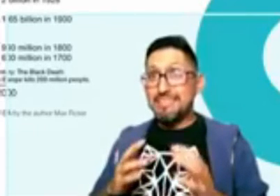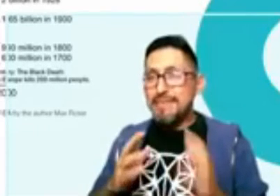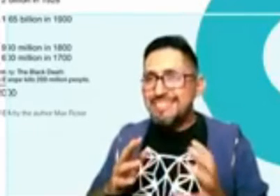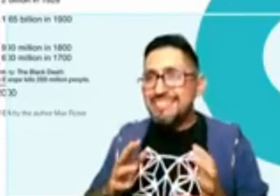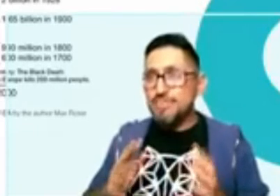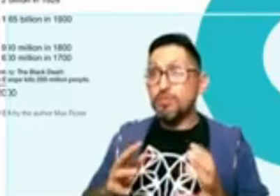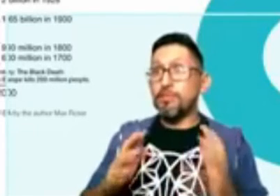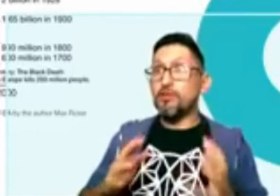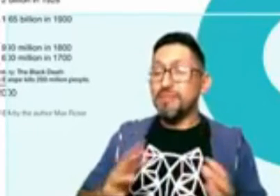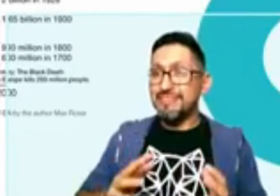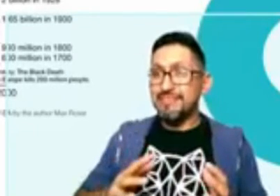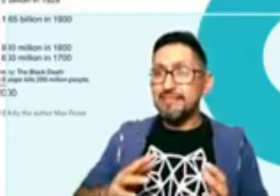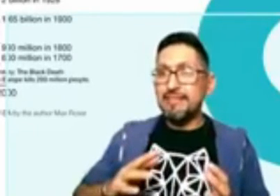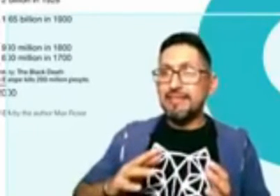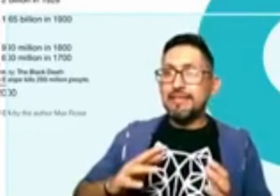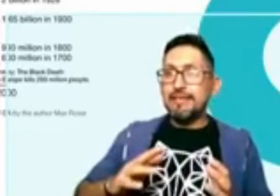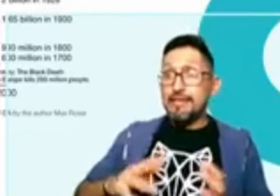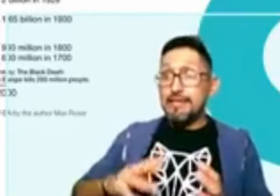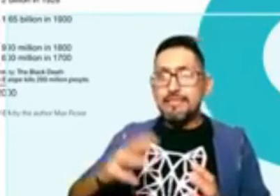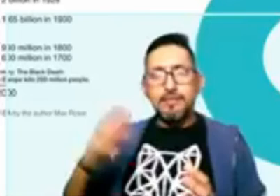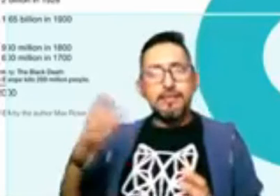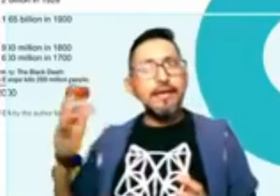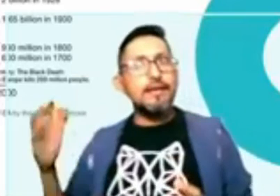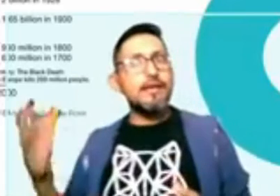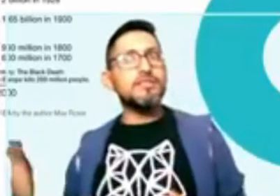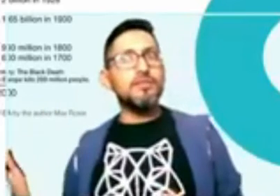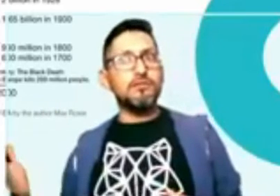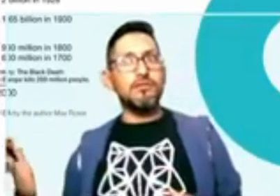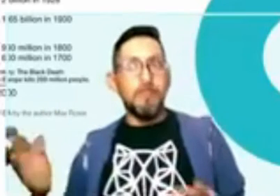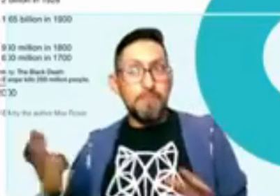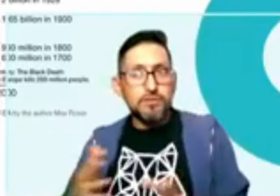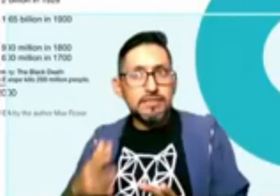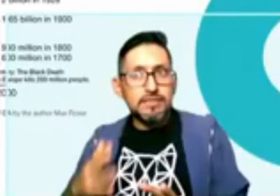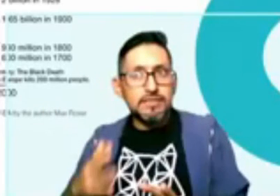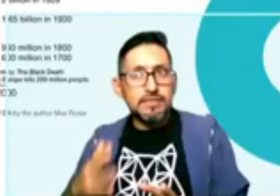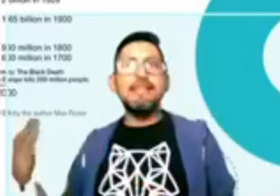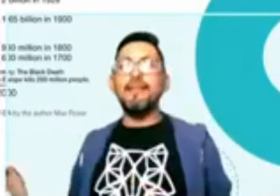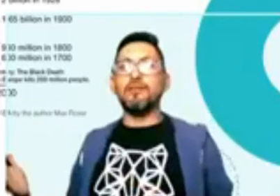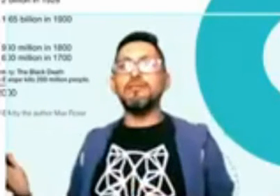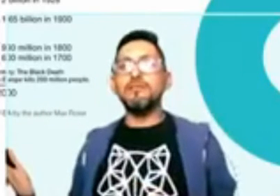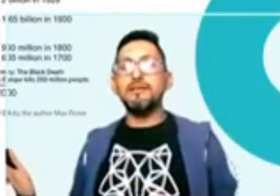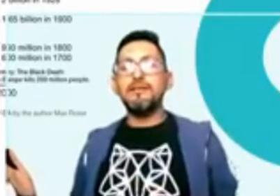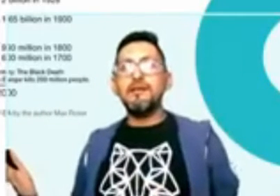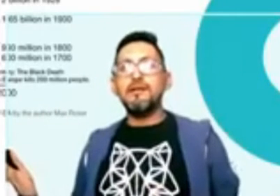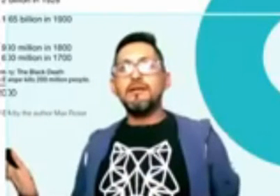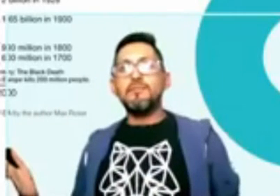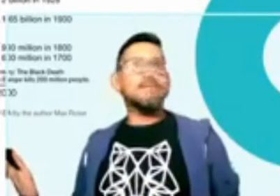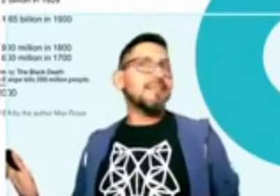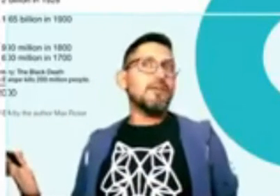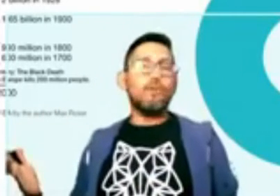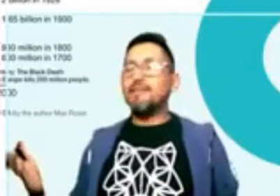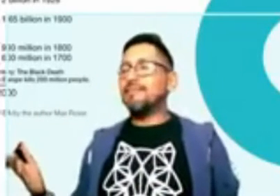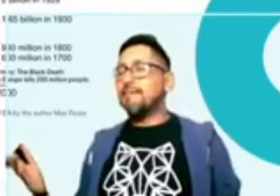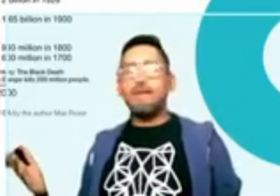Y si piensas que eso se puede convertir en la siguiente generación de personas que van a tener hijos, puedes